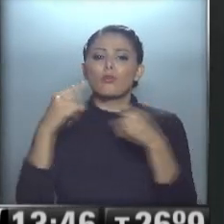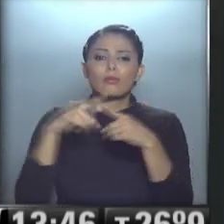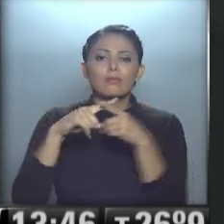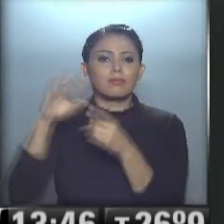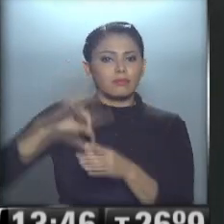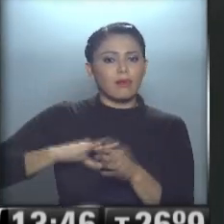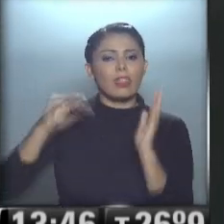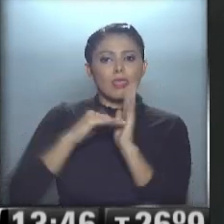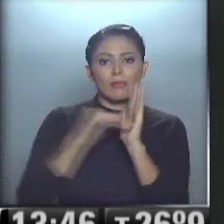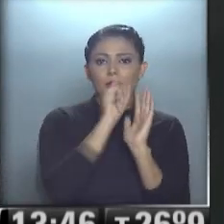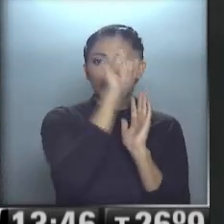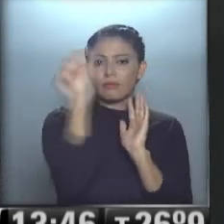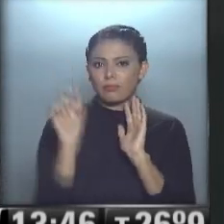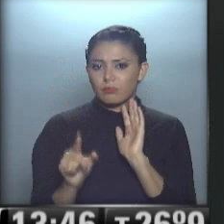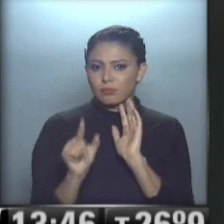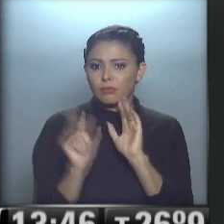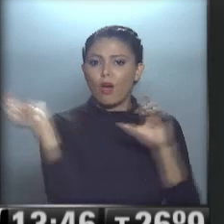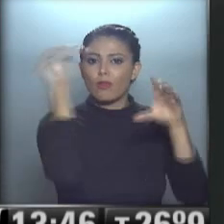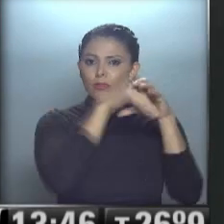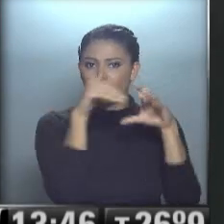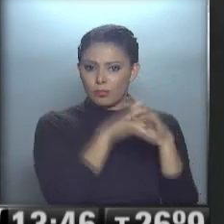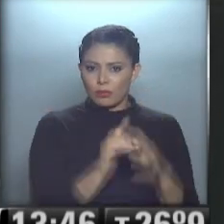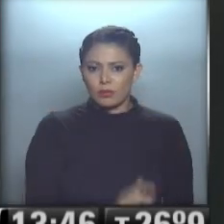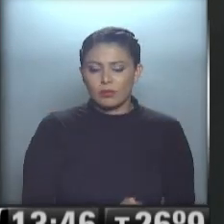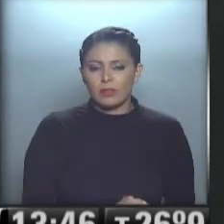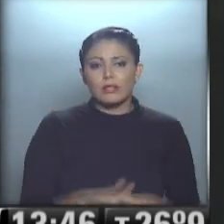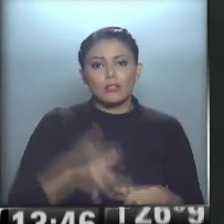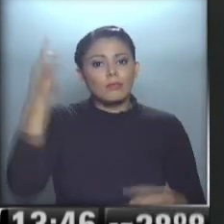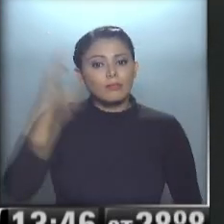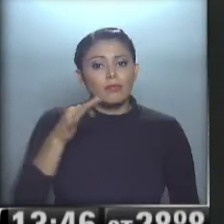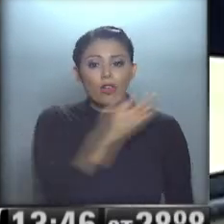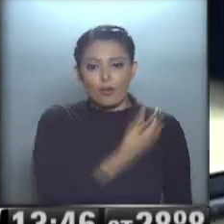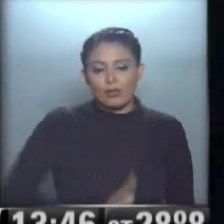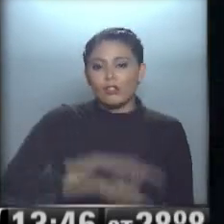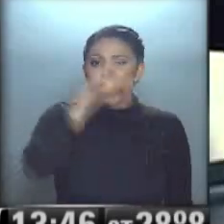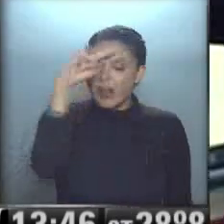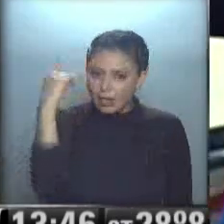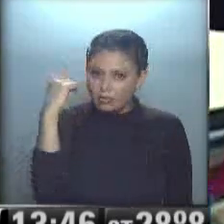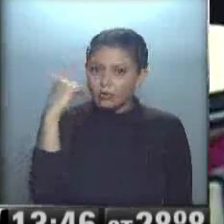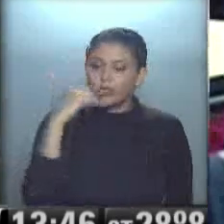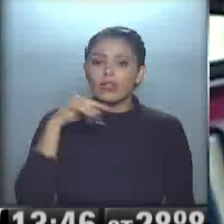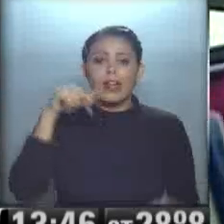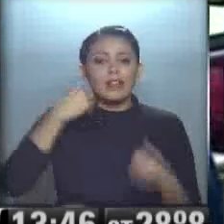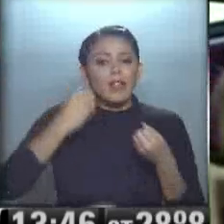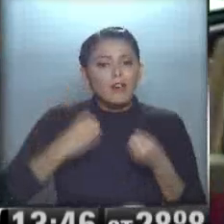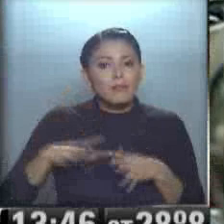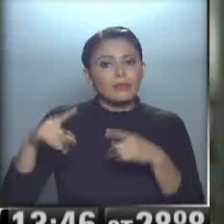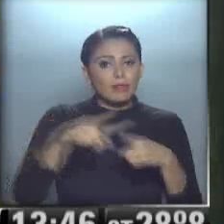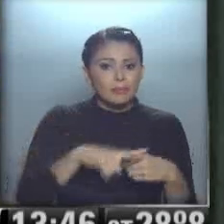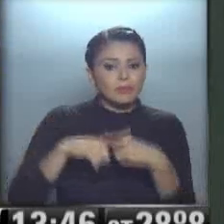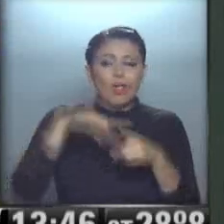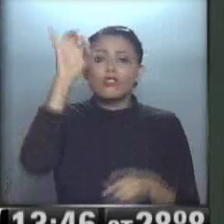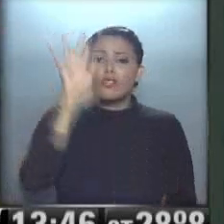virtud de sus proyecciones Fiscales en el caso concreto del Estado nacional a través de paritarias lo único que